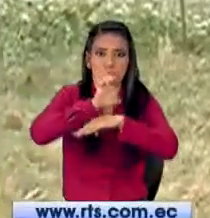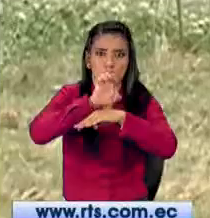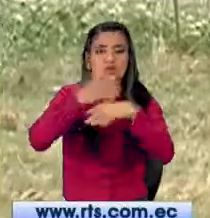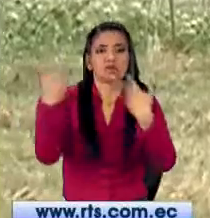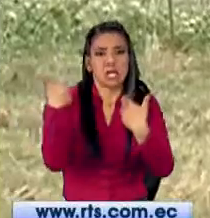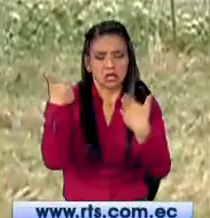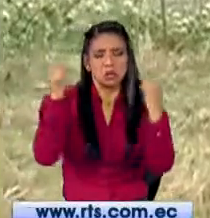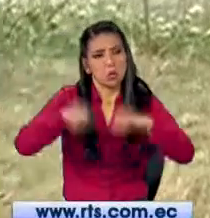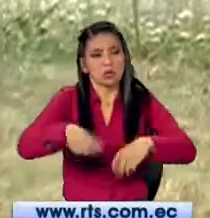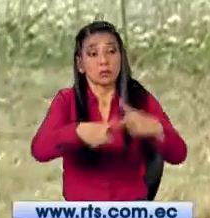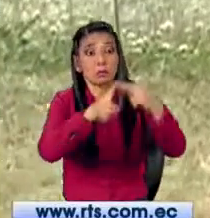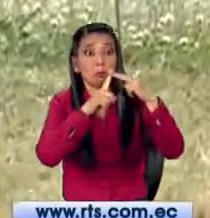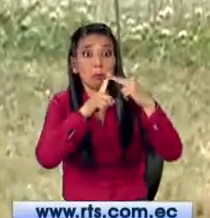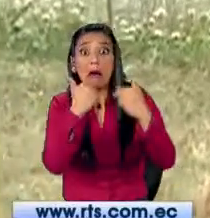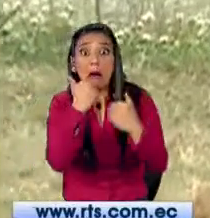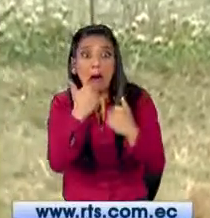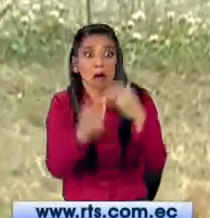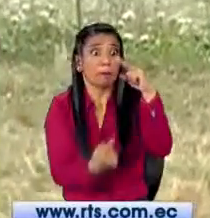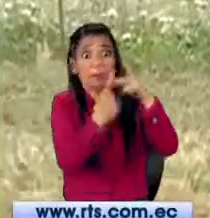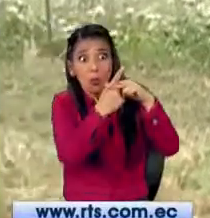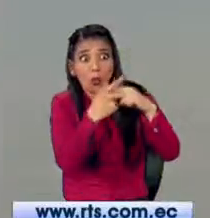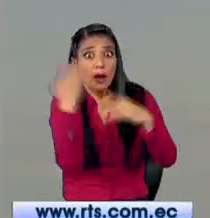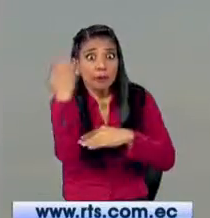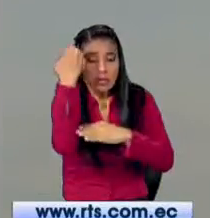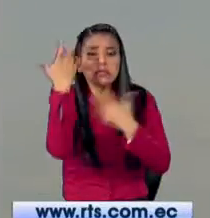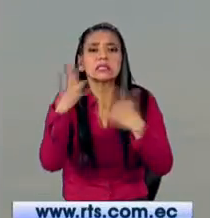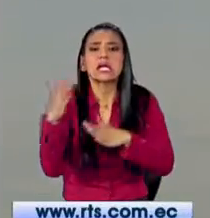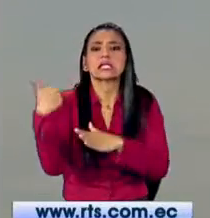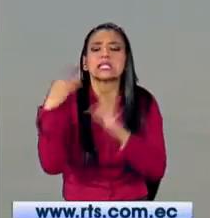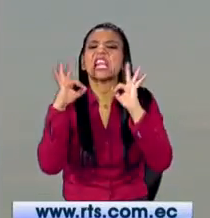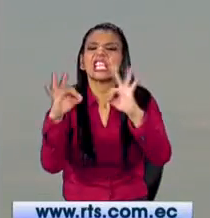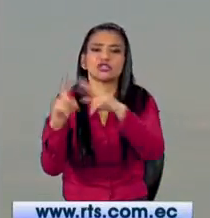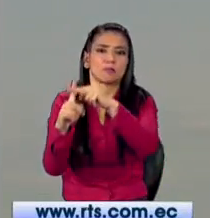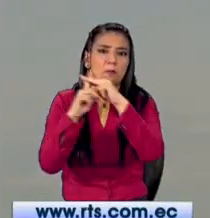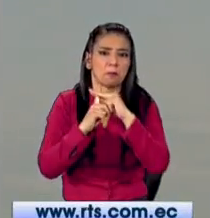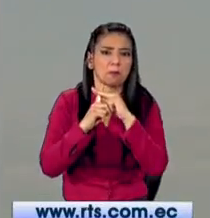financiar en caso de que se presenten estas emergencias. Informó Javier Gallo.